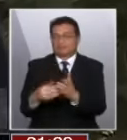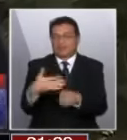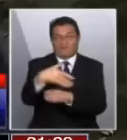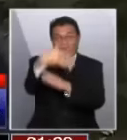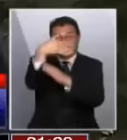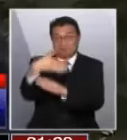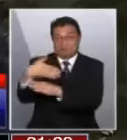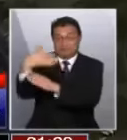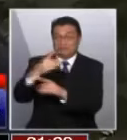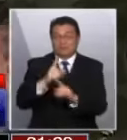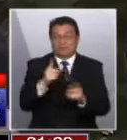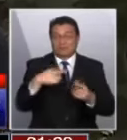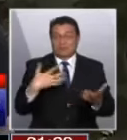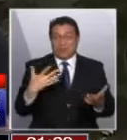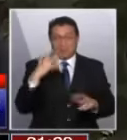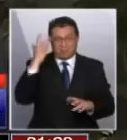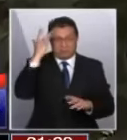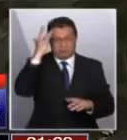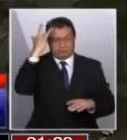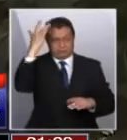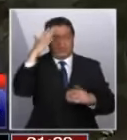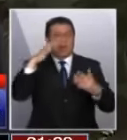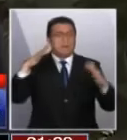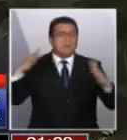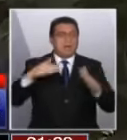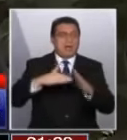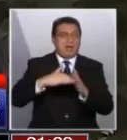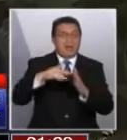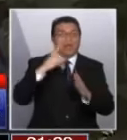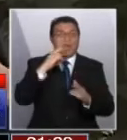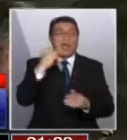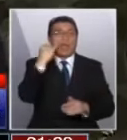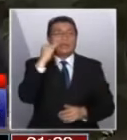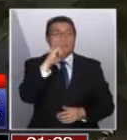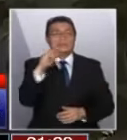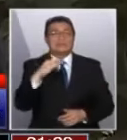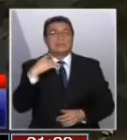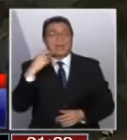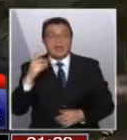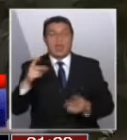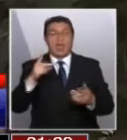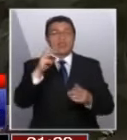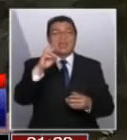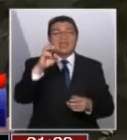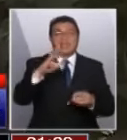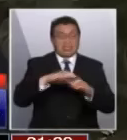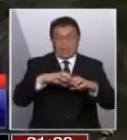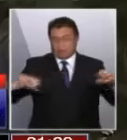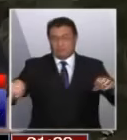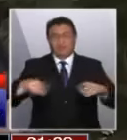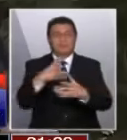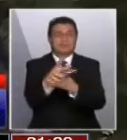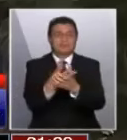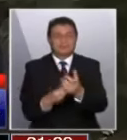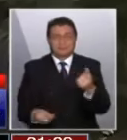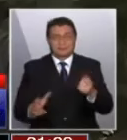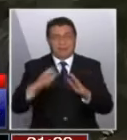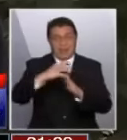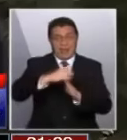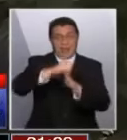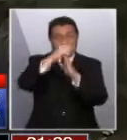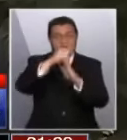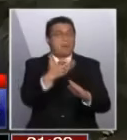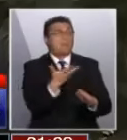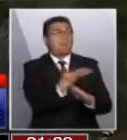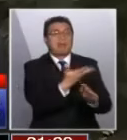supremacía moral que había frente de la izquierda frente a la derecha la centra derecha se cayó si sus líderes le pedían plata al